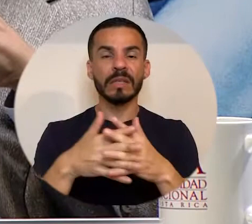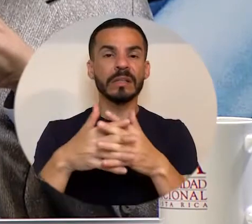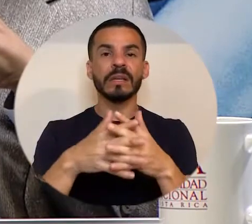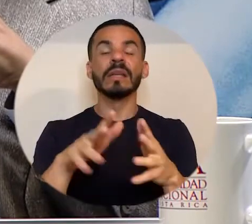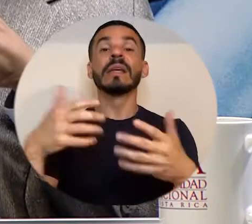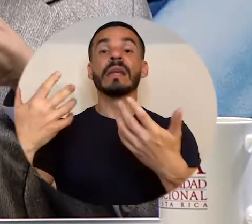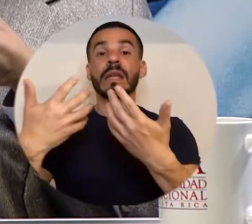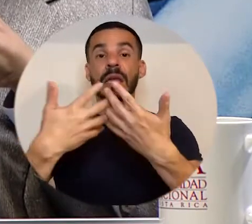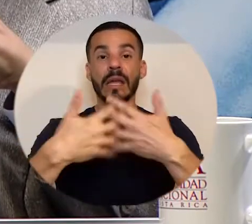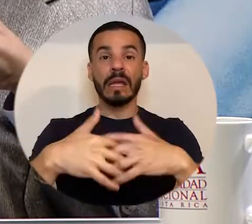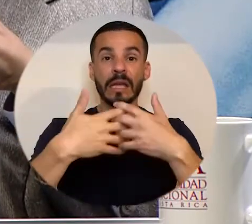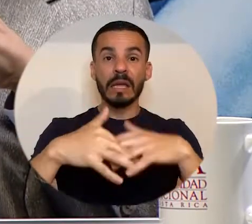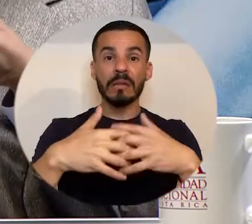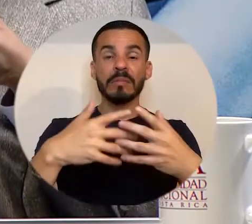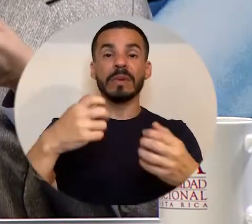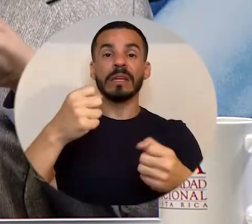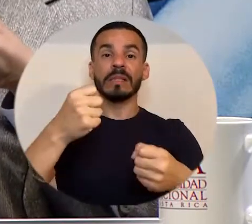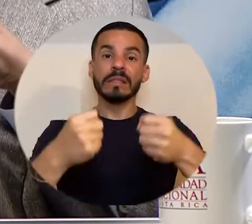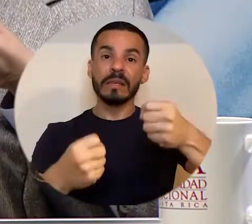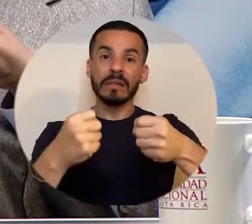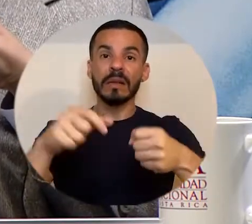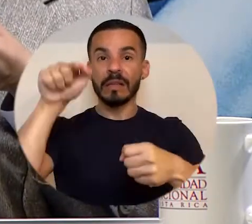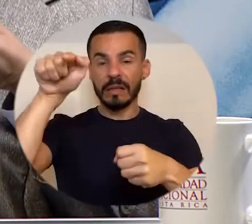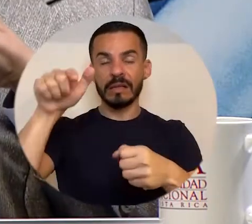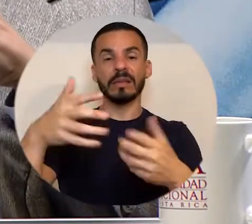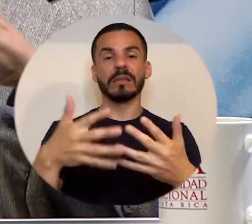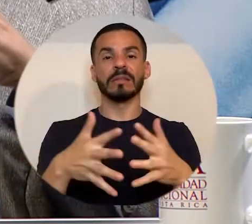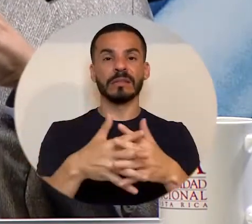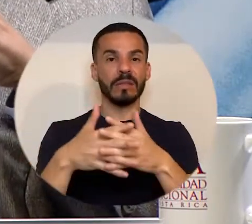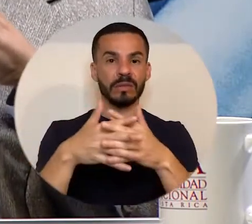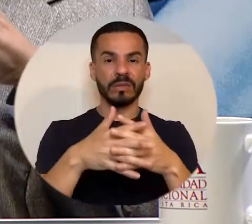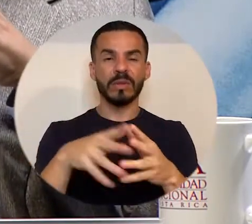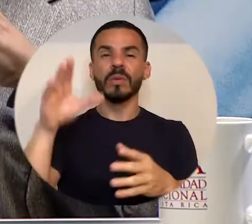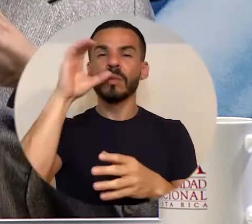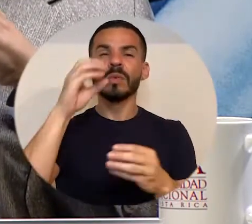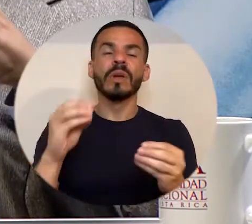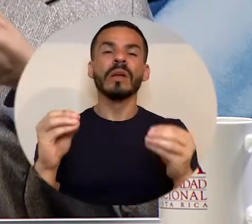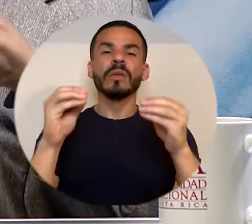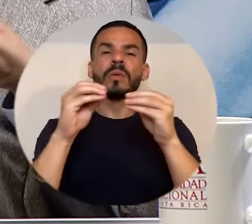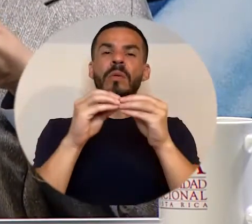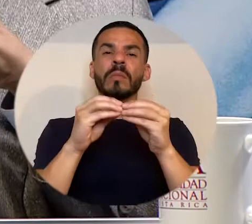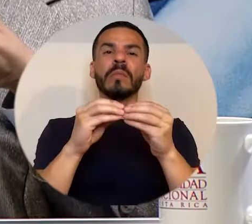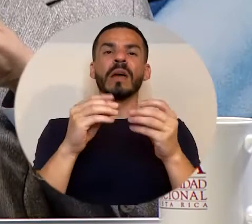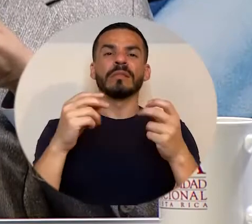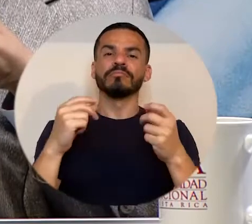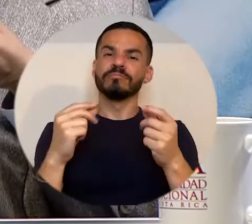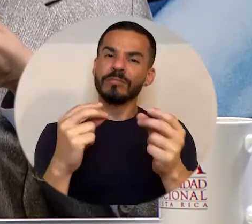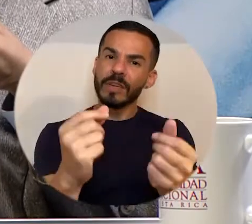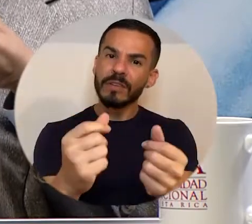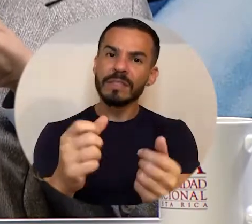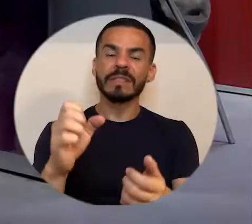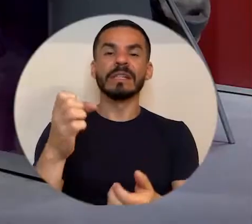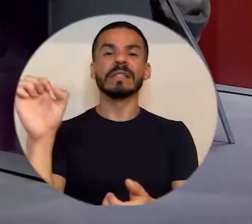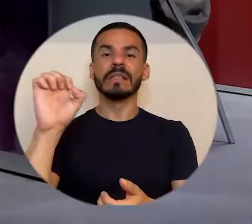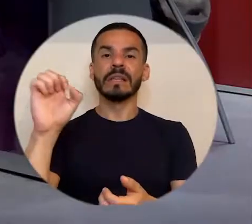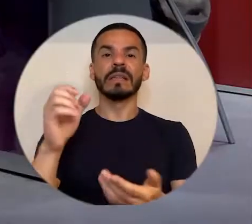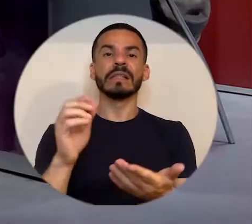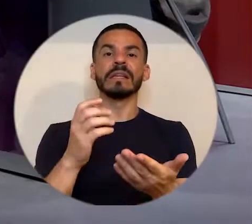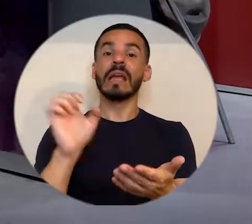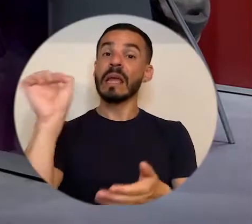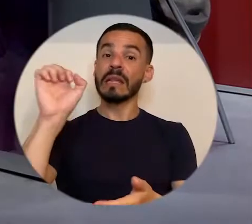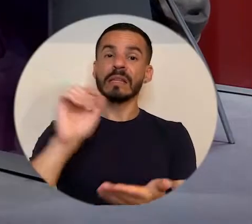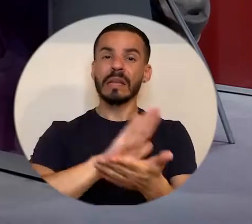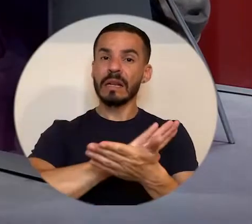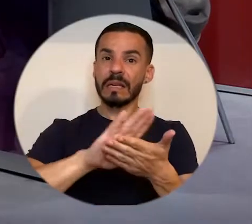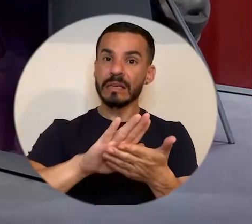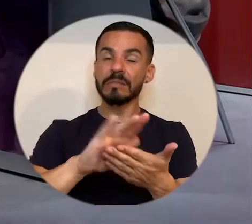las empresas automovilísticas en los Estados Unidos, buscando mayor eficiencia energética y energías limpias. Y por